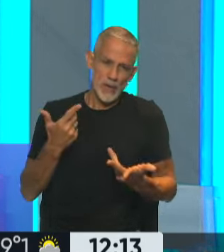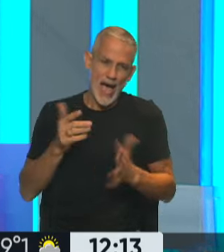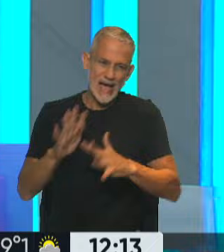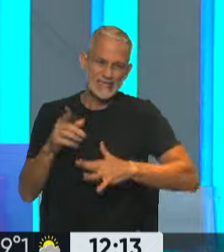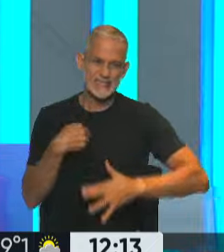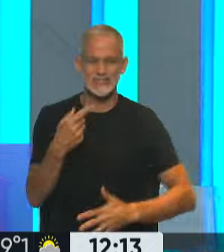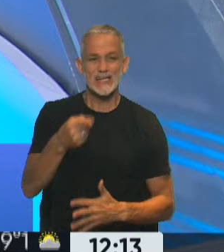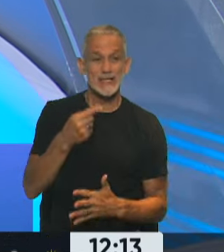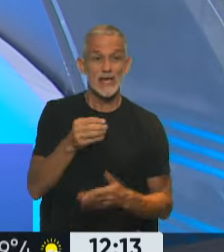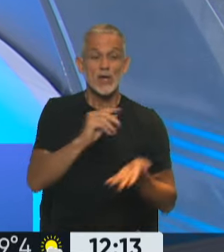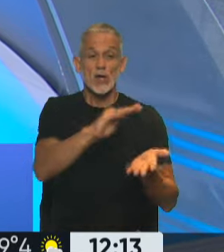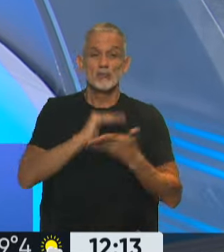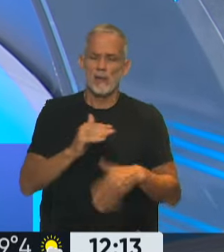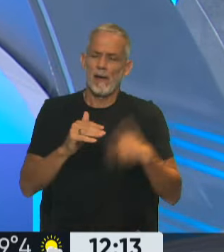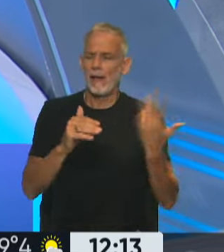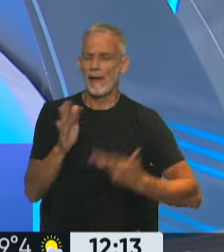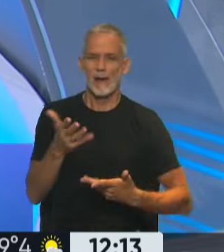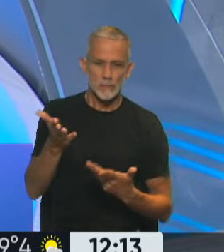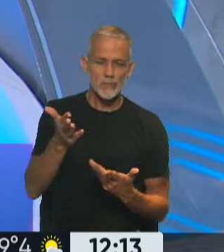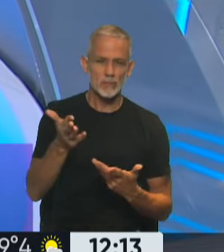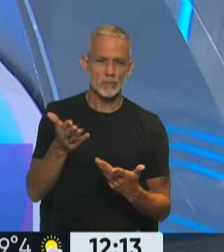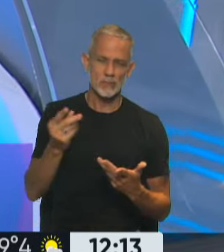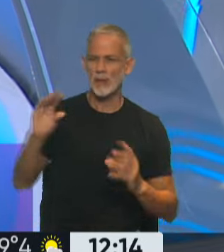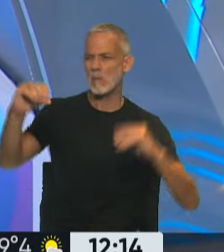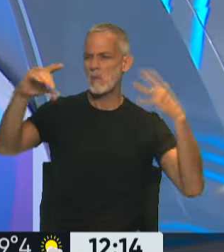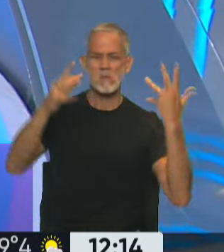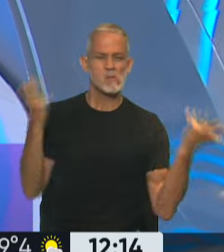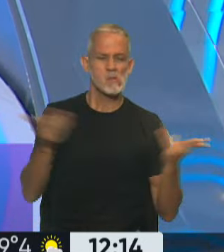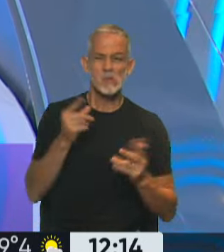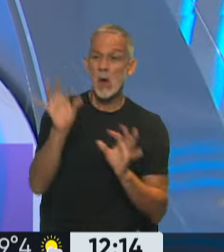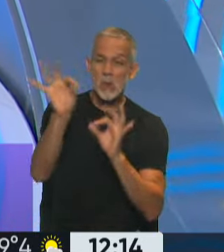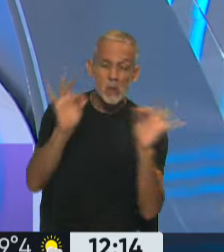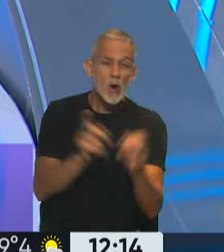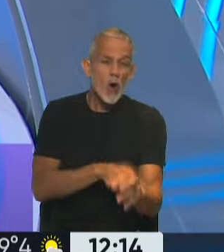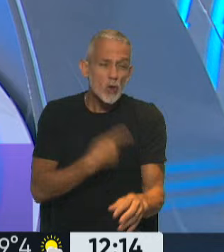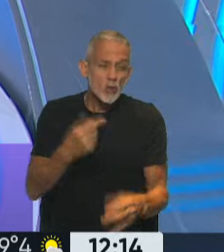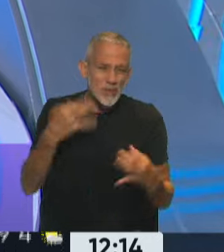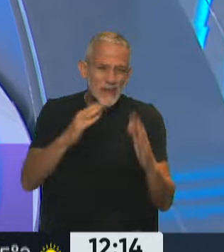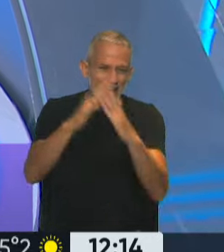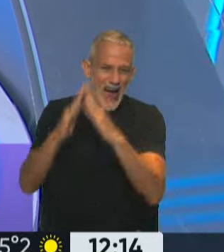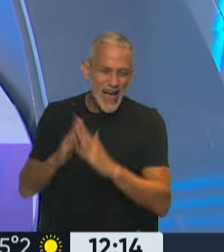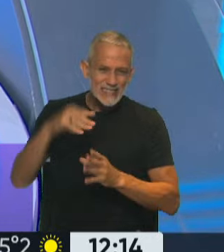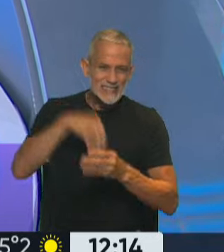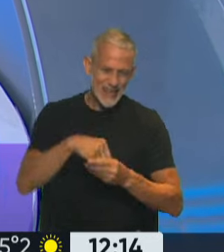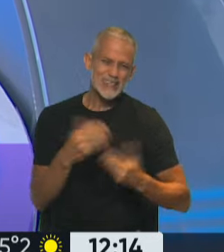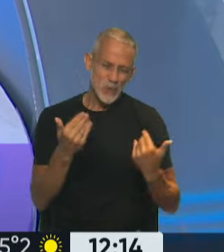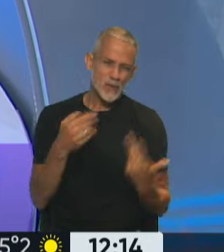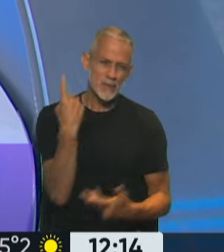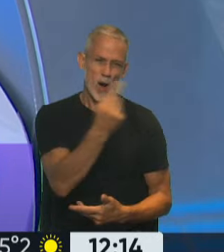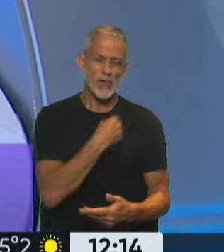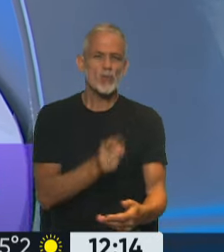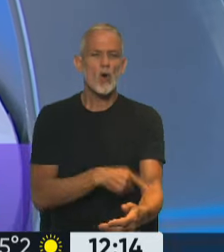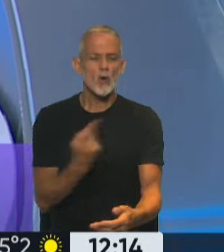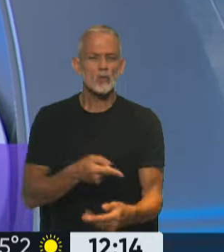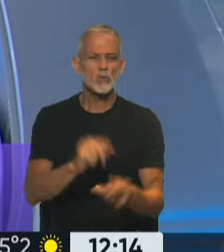tenía, ¿no?, los subsidios hacía mucho uso y no se fijaba en pequeños hábitos que tal vez en sus casas uno puede empezar a